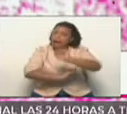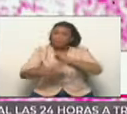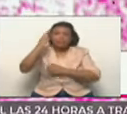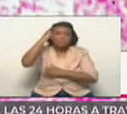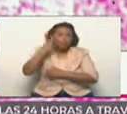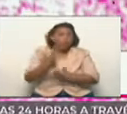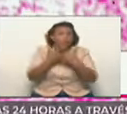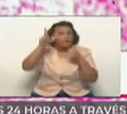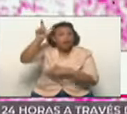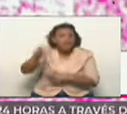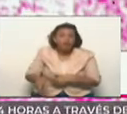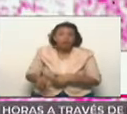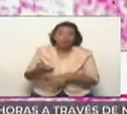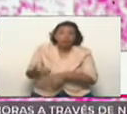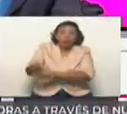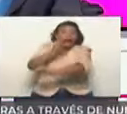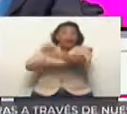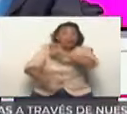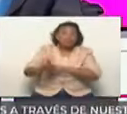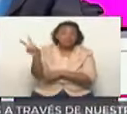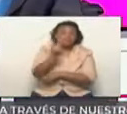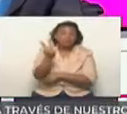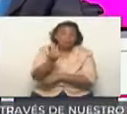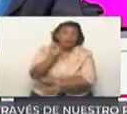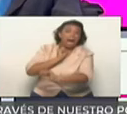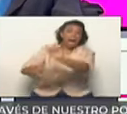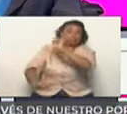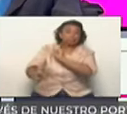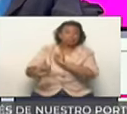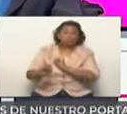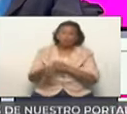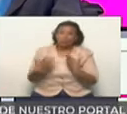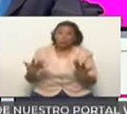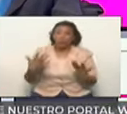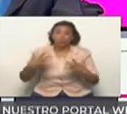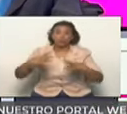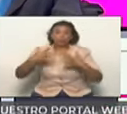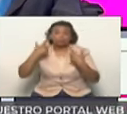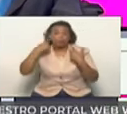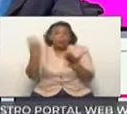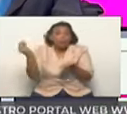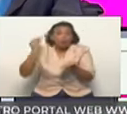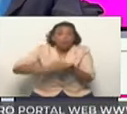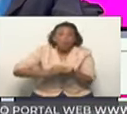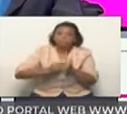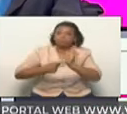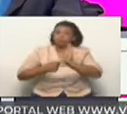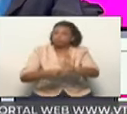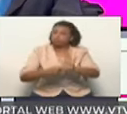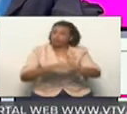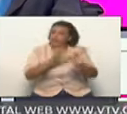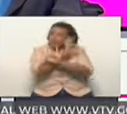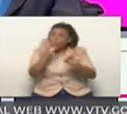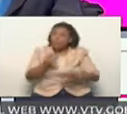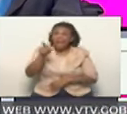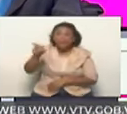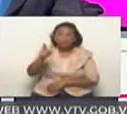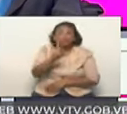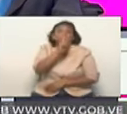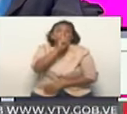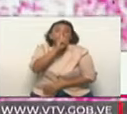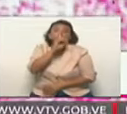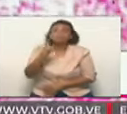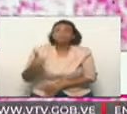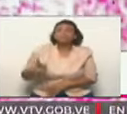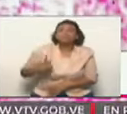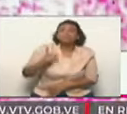allí, muy antivenezolana, y en este momento se ha vuelto a expresar así de sencillo. Ellos han mantenido,